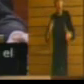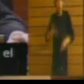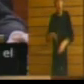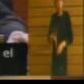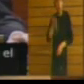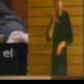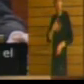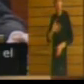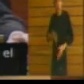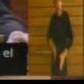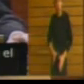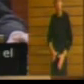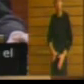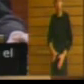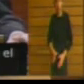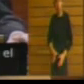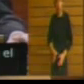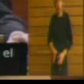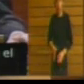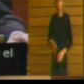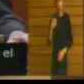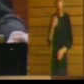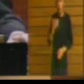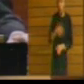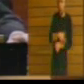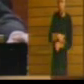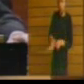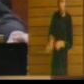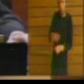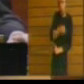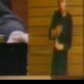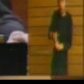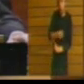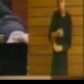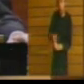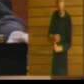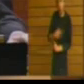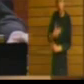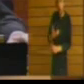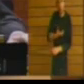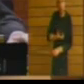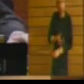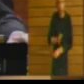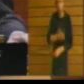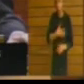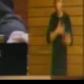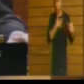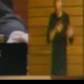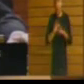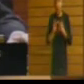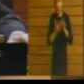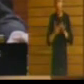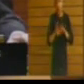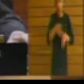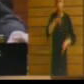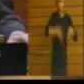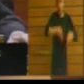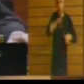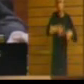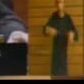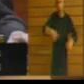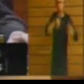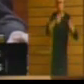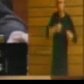hijos. Tienen que estar coaccionados o influenciados por los propios ayuntamientos o por el Departamento de Relaciones